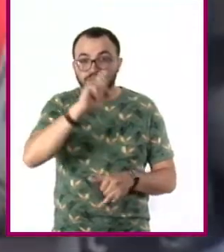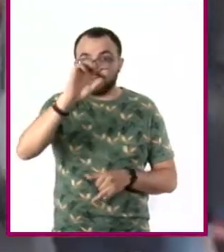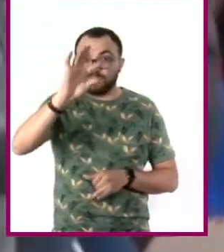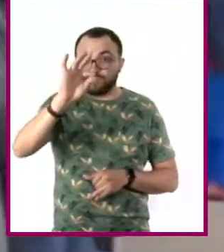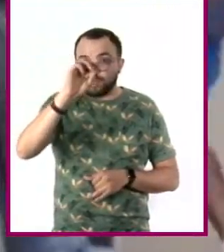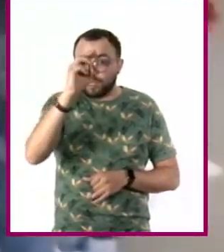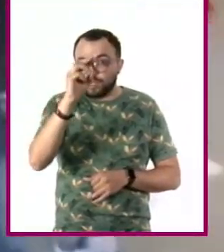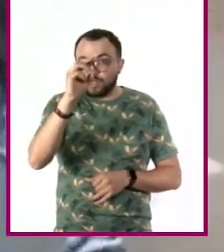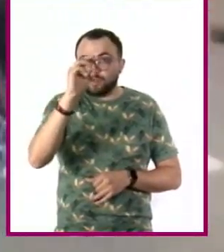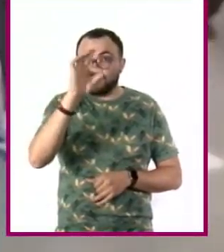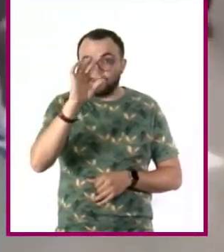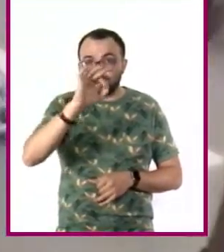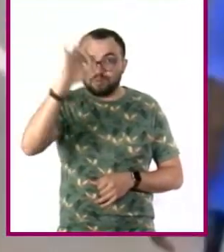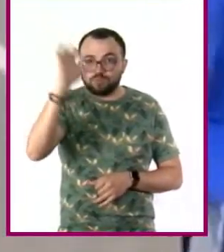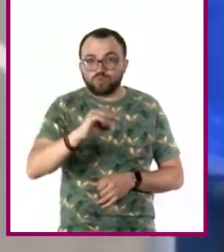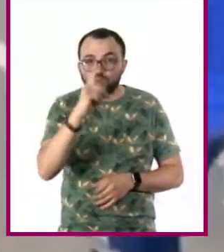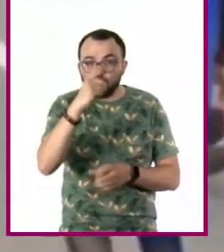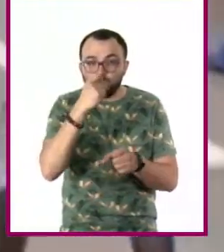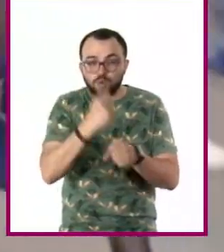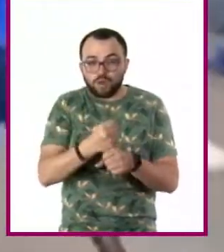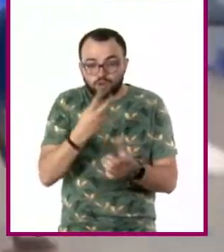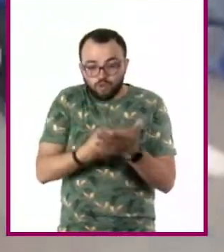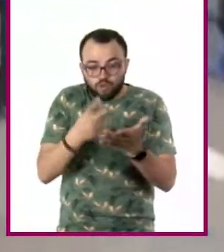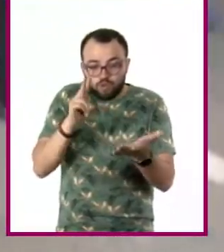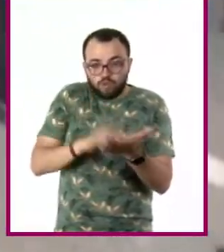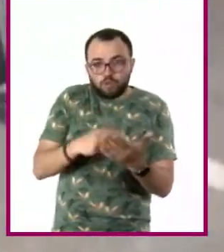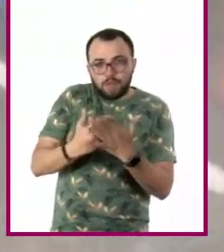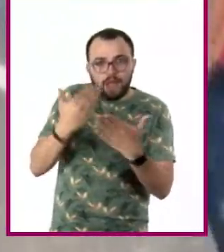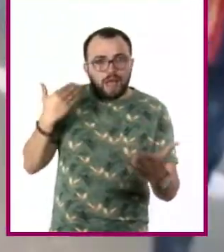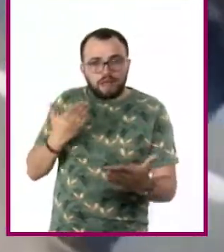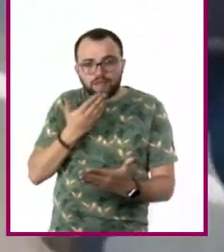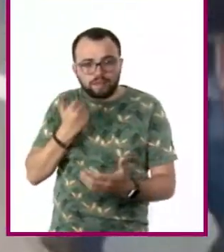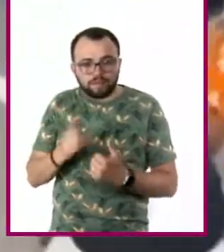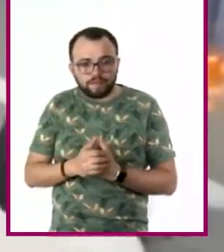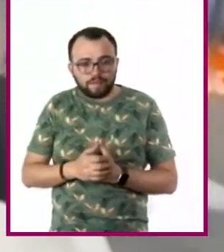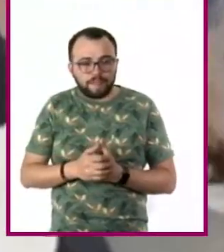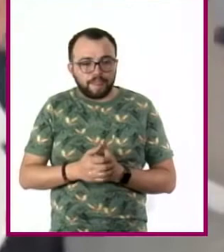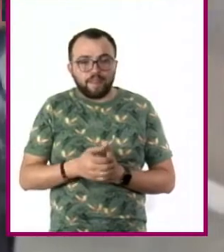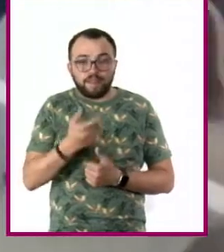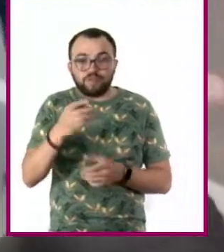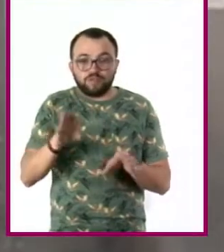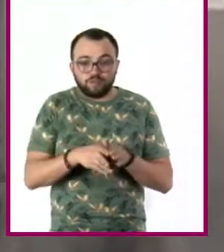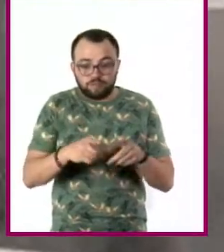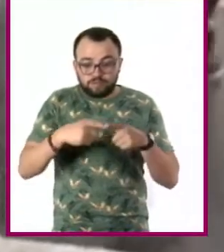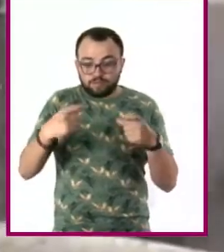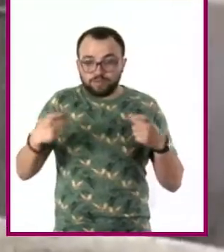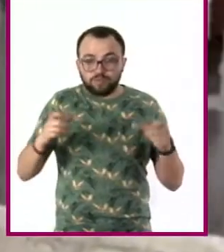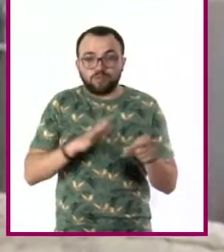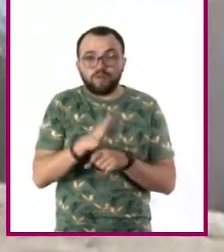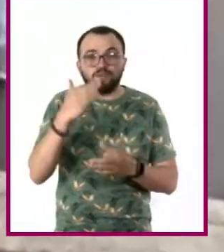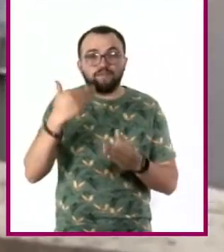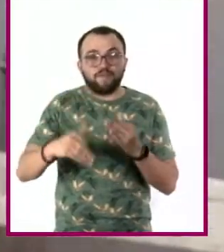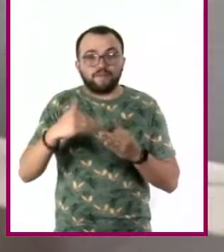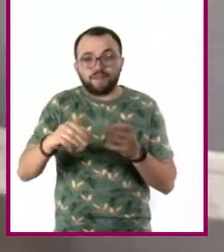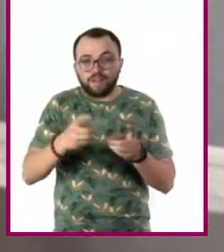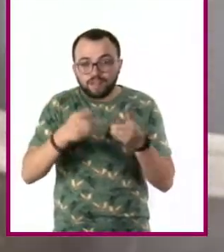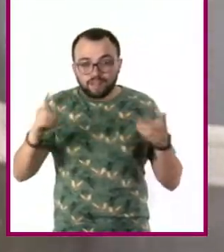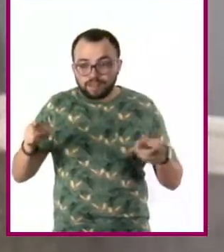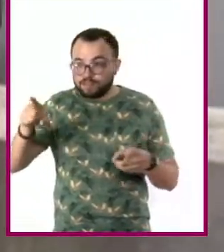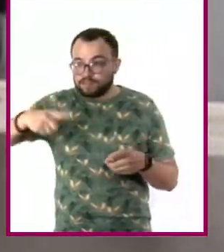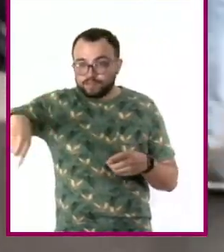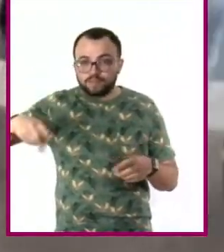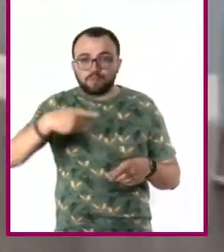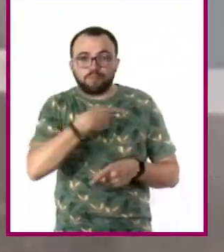solo año, es decir, a más del doble que antes. Esto ya nos da una dimensión de los problemas de falta de desarrollo y pobreza que viven